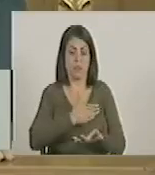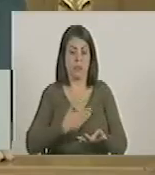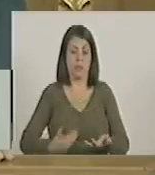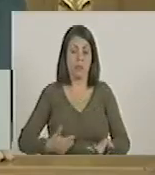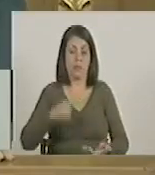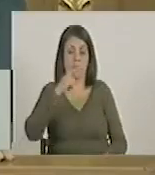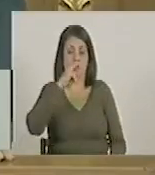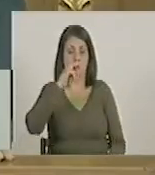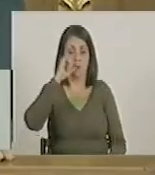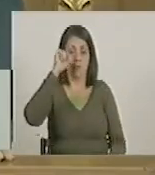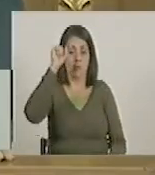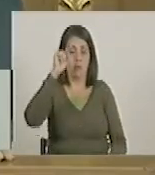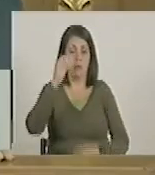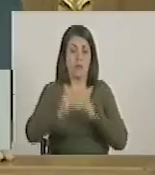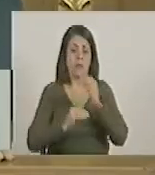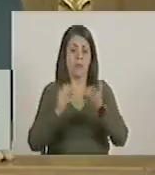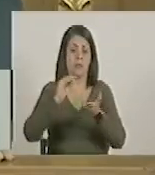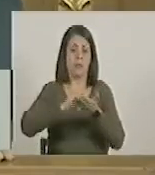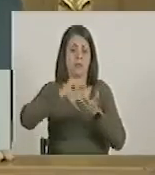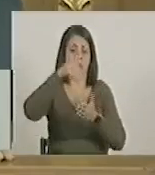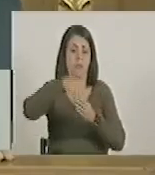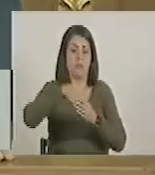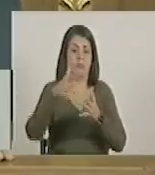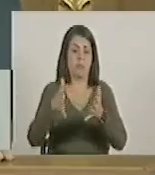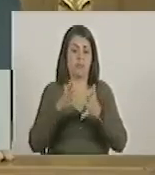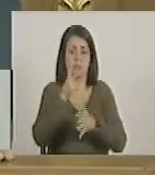presidente Nicolás Maduro una vez sea reelecto en el año